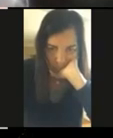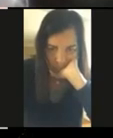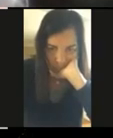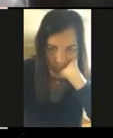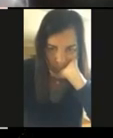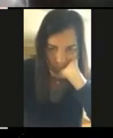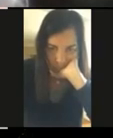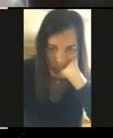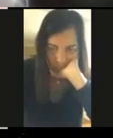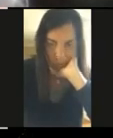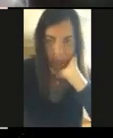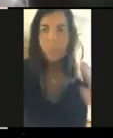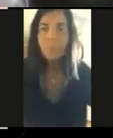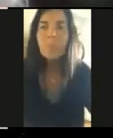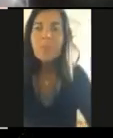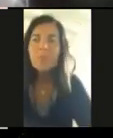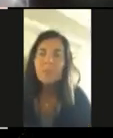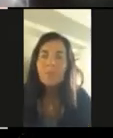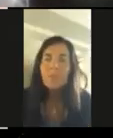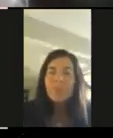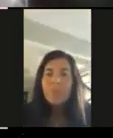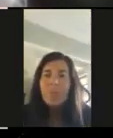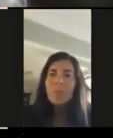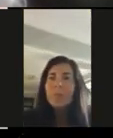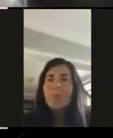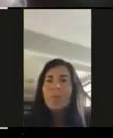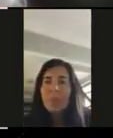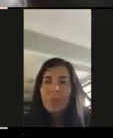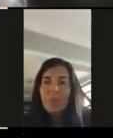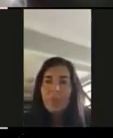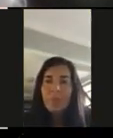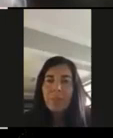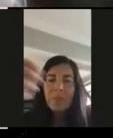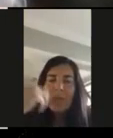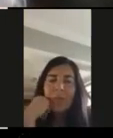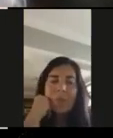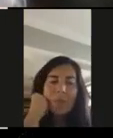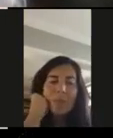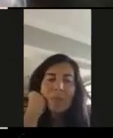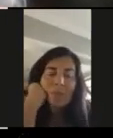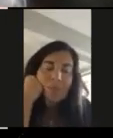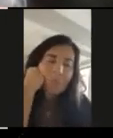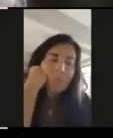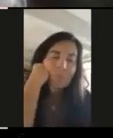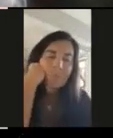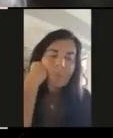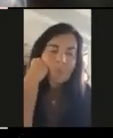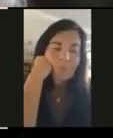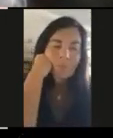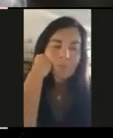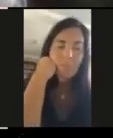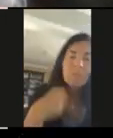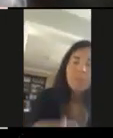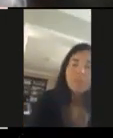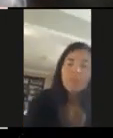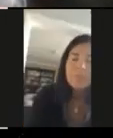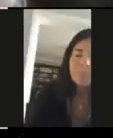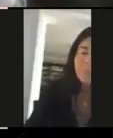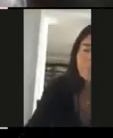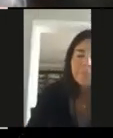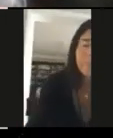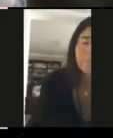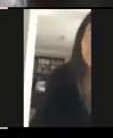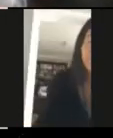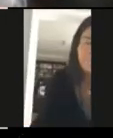trabajaba también de librero y aquí en la argentina es su hogar lo